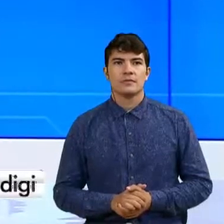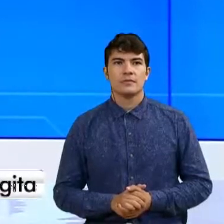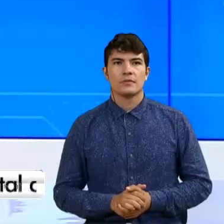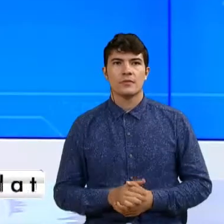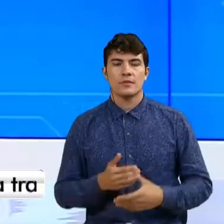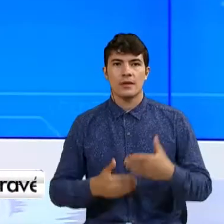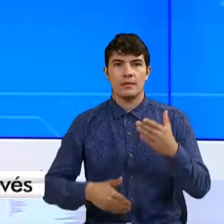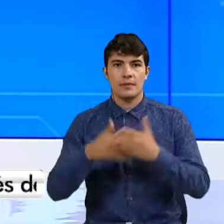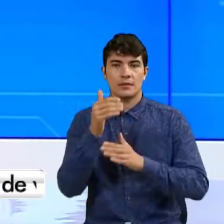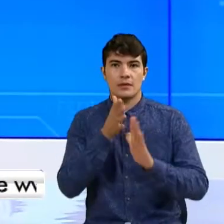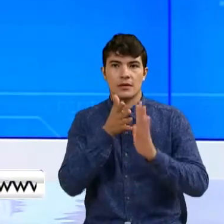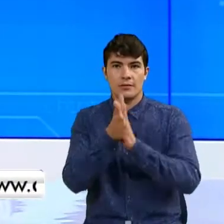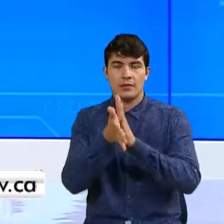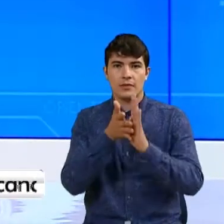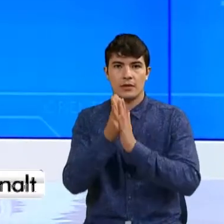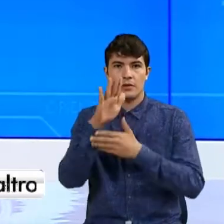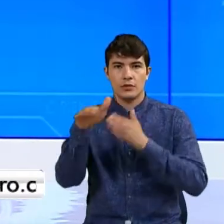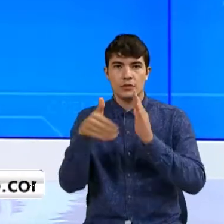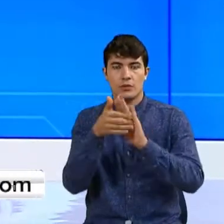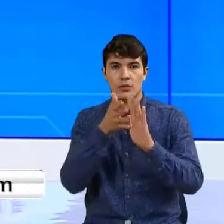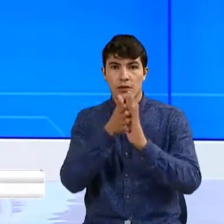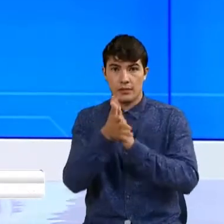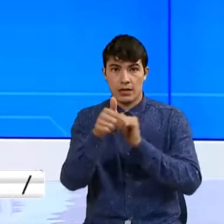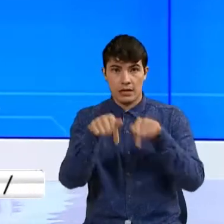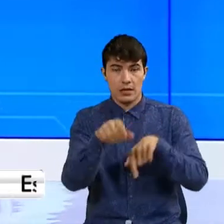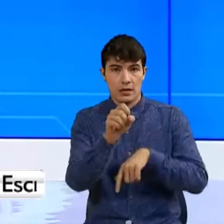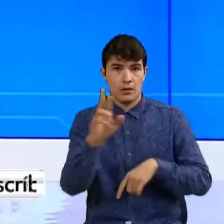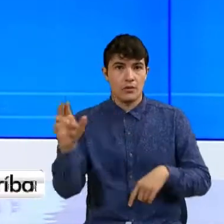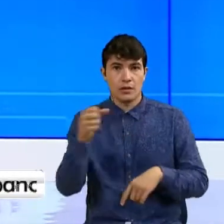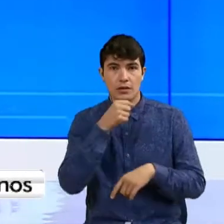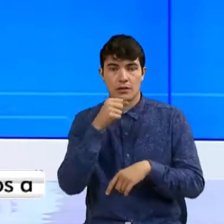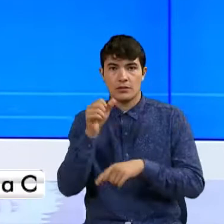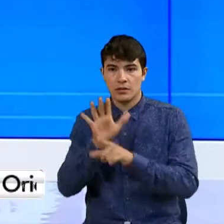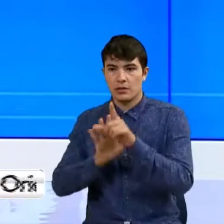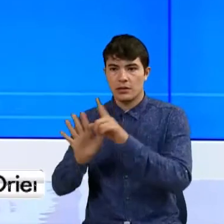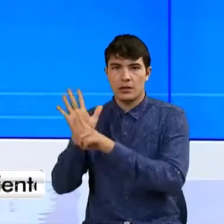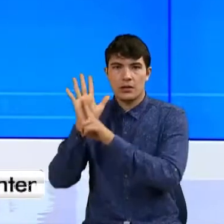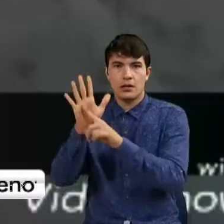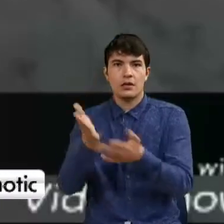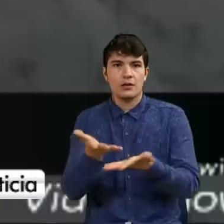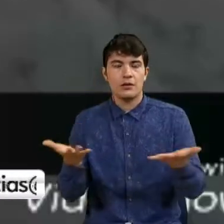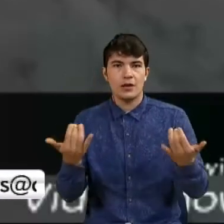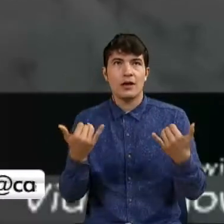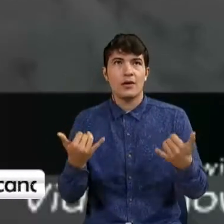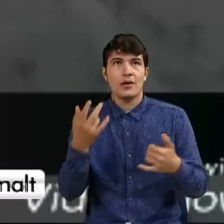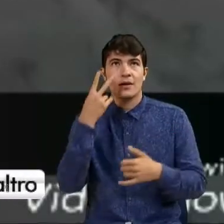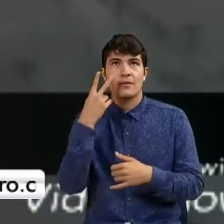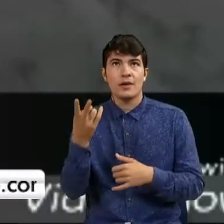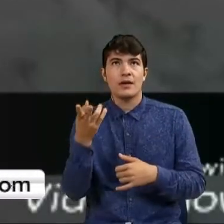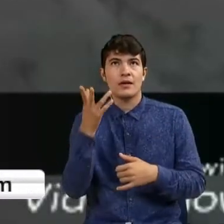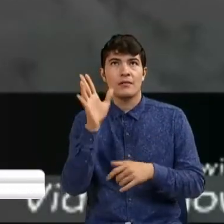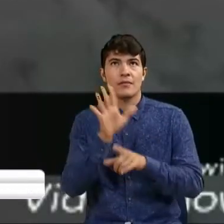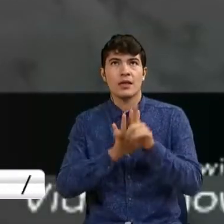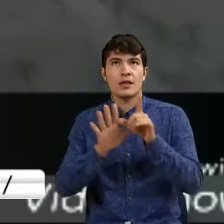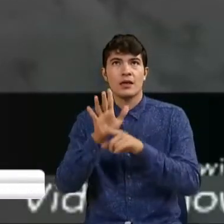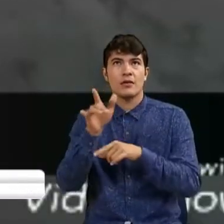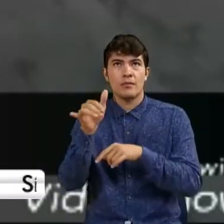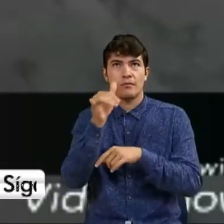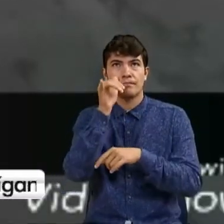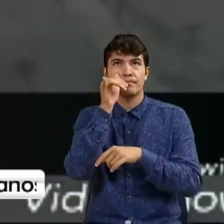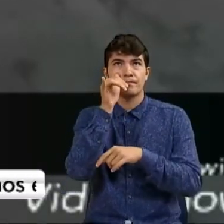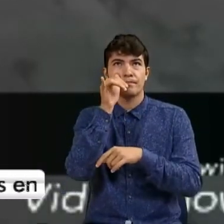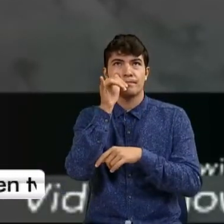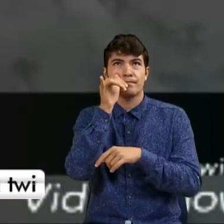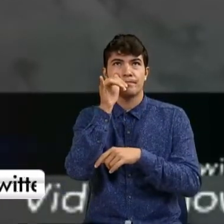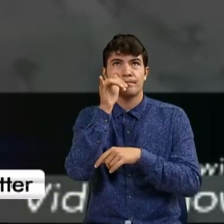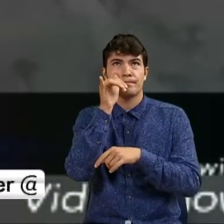Iniciamos con el desarrollo de toda la información en Oriente Noticias. Esta es nuestra imagen del día, la cual corresponde a este video que ustedes pueden observar y que fue grabado por una cámara